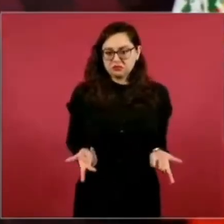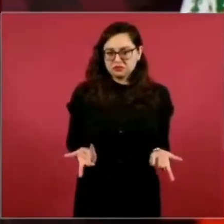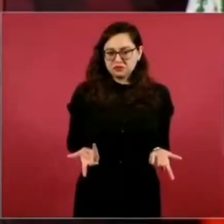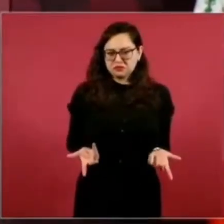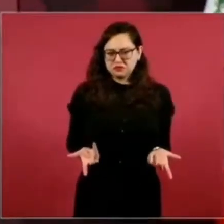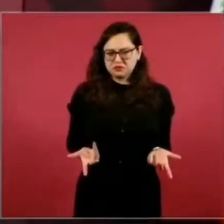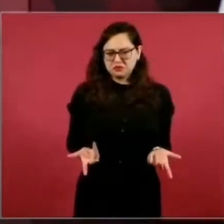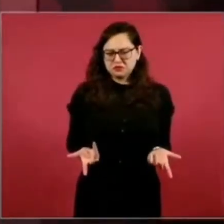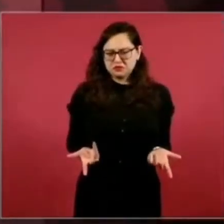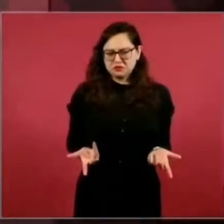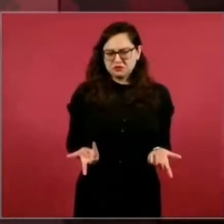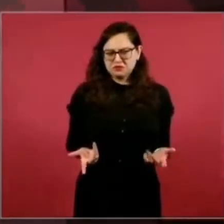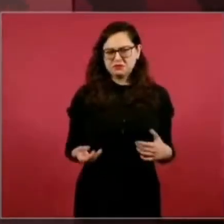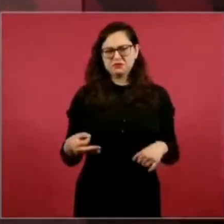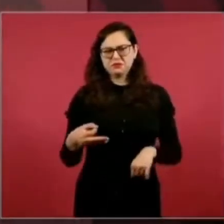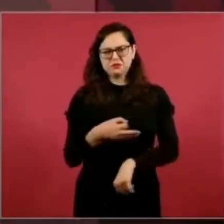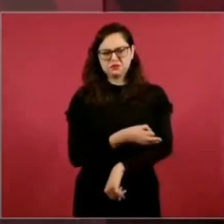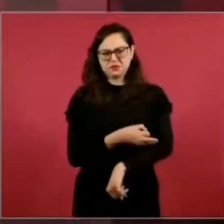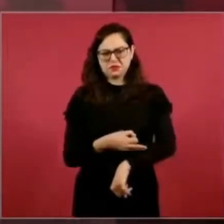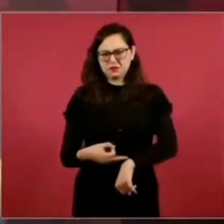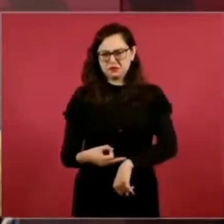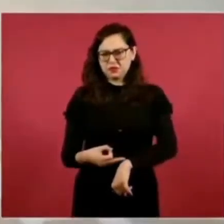programa de puras